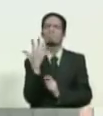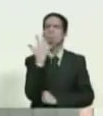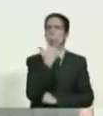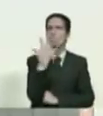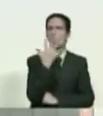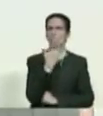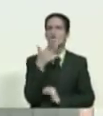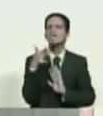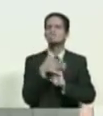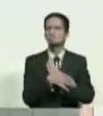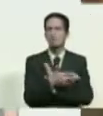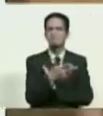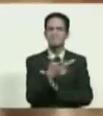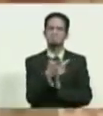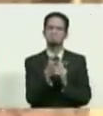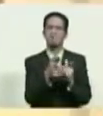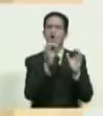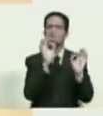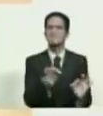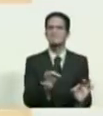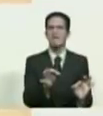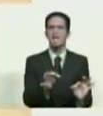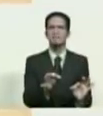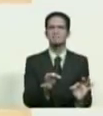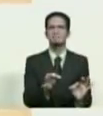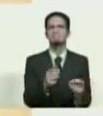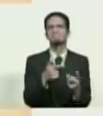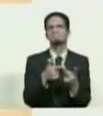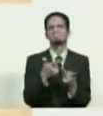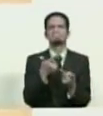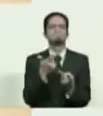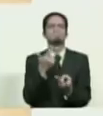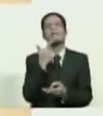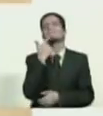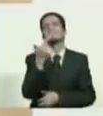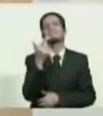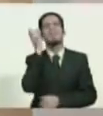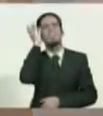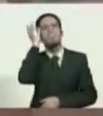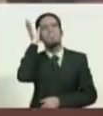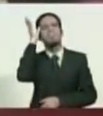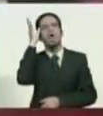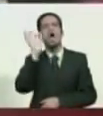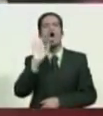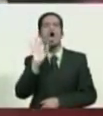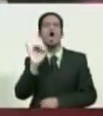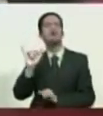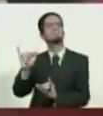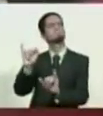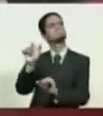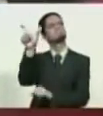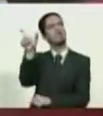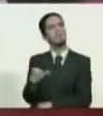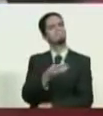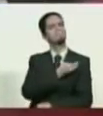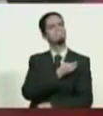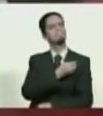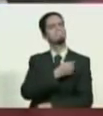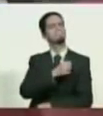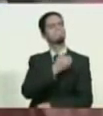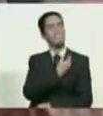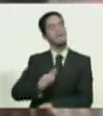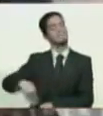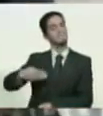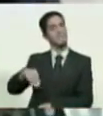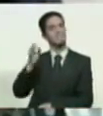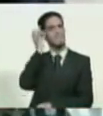la versión oficial, que apuntan a un hipotético montaje o autoatentado. Es la apología del terrorismo a la